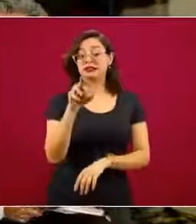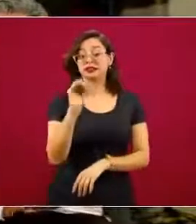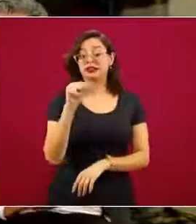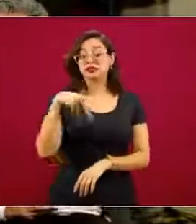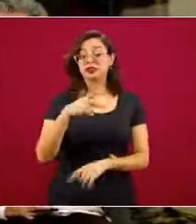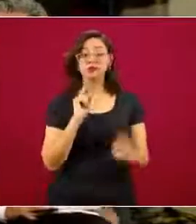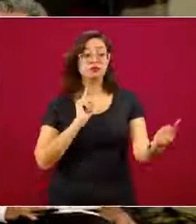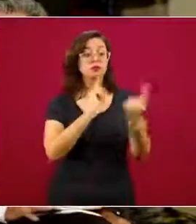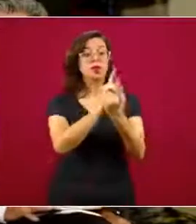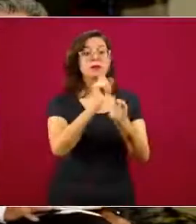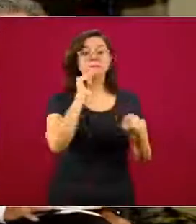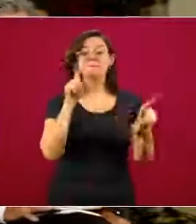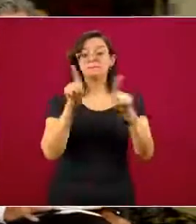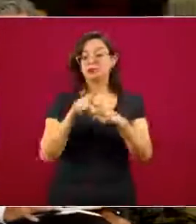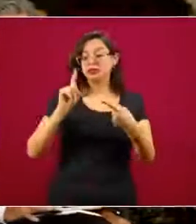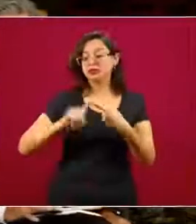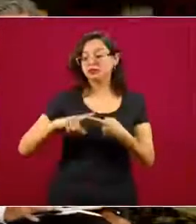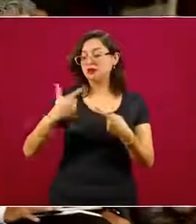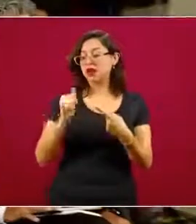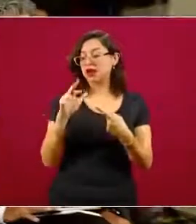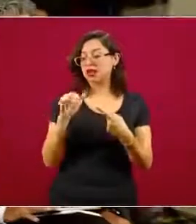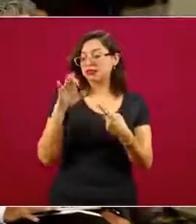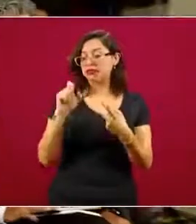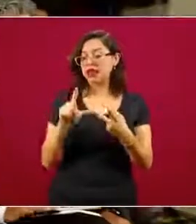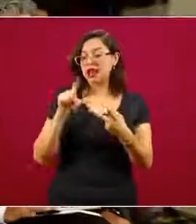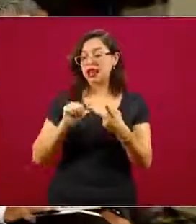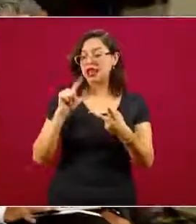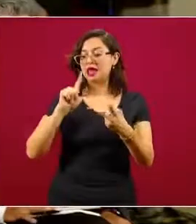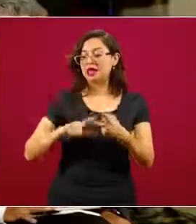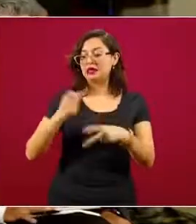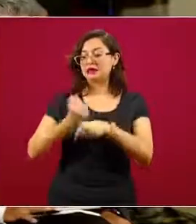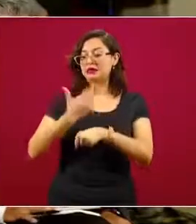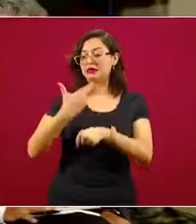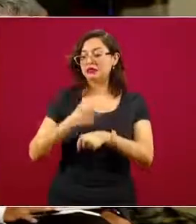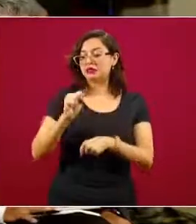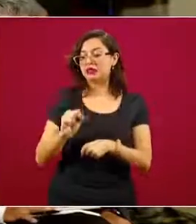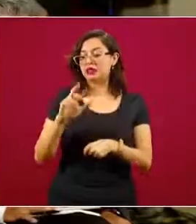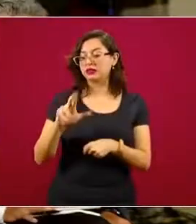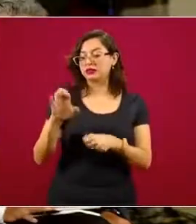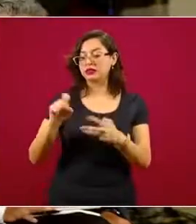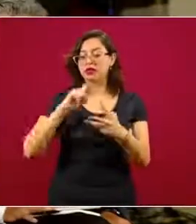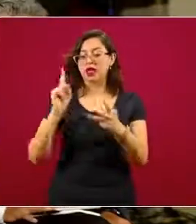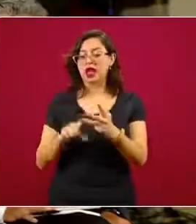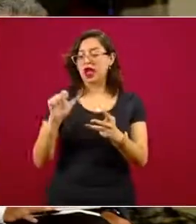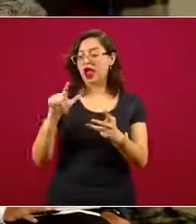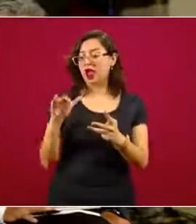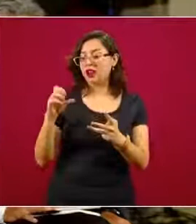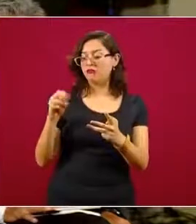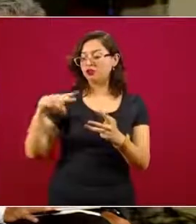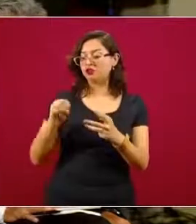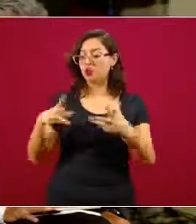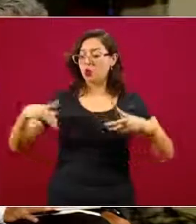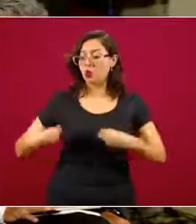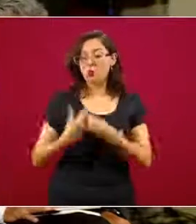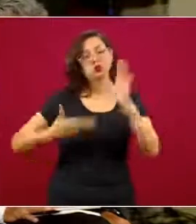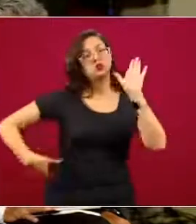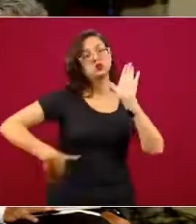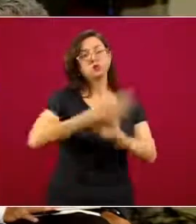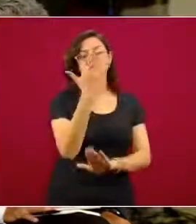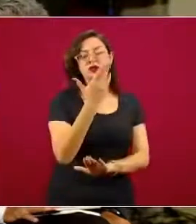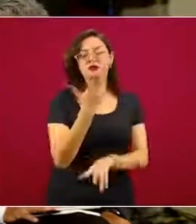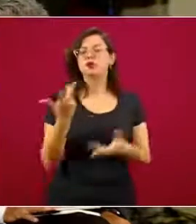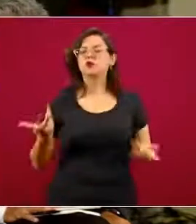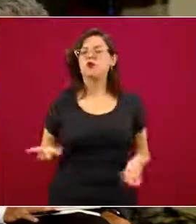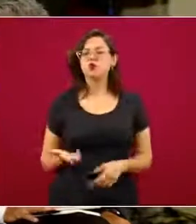Graciela Márquez Colín, va a estar el secretario de Relaciones Exteriores, si no mal recuerdo, Alfonso Romo, sería la comitiva. Si nos puede hablar un poco